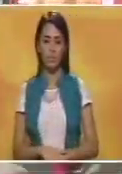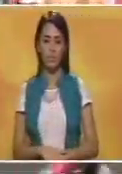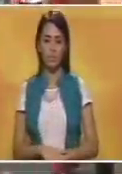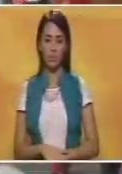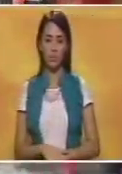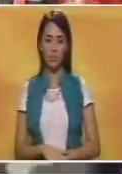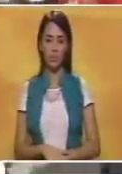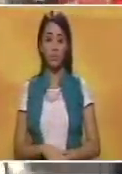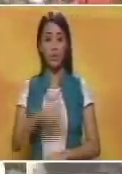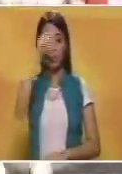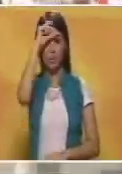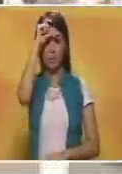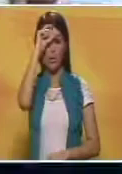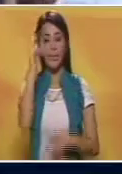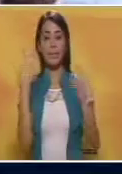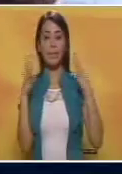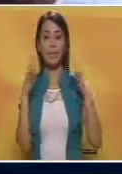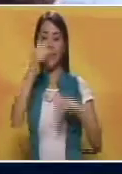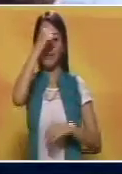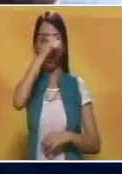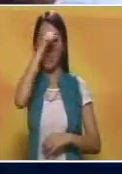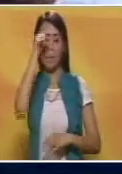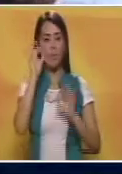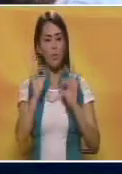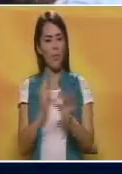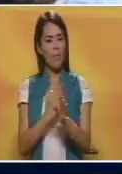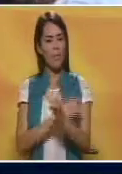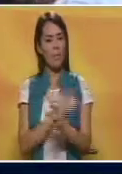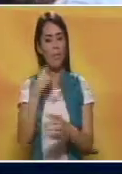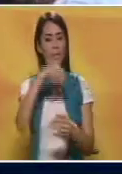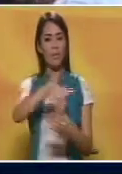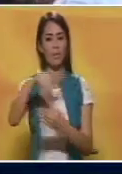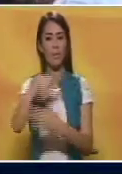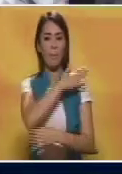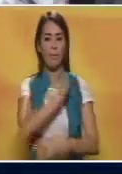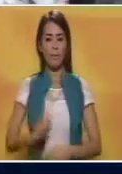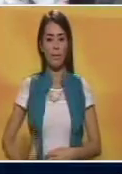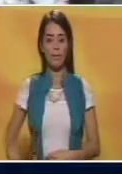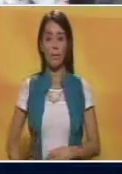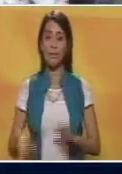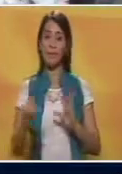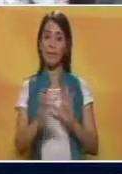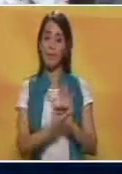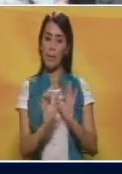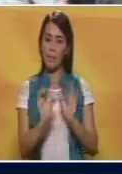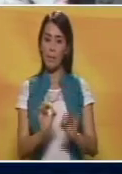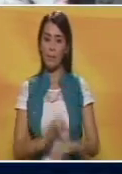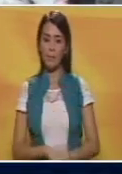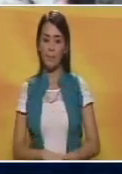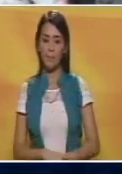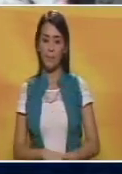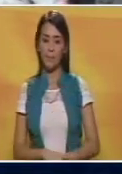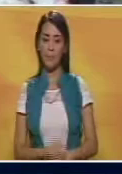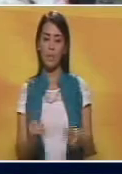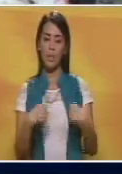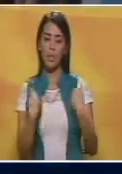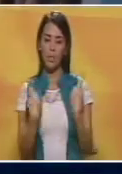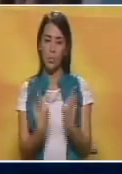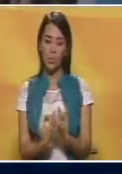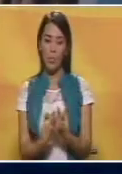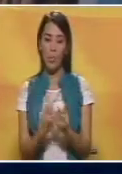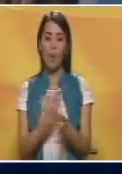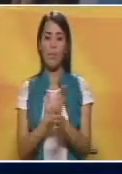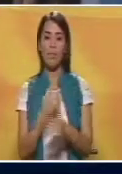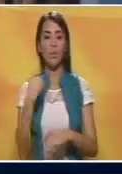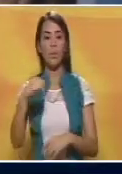turquía celebrará este domingo de forma anticipada las elecciones presidenciales y legislativas en los comicios originalmente previstos